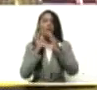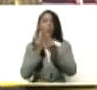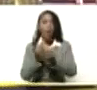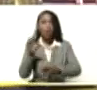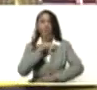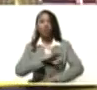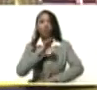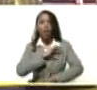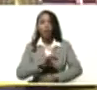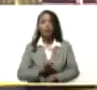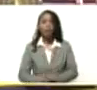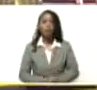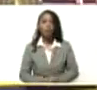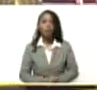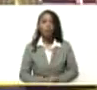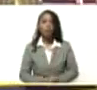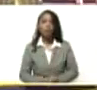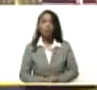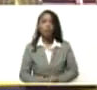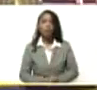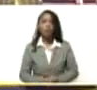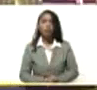social,